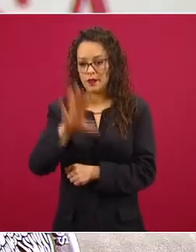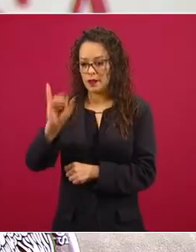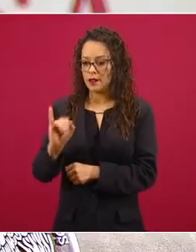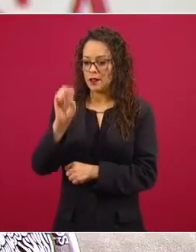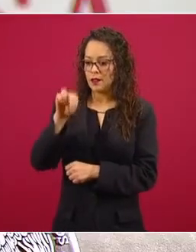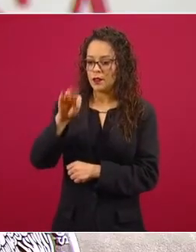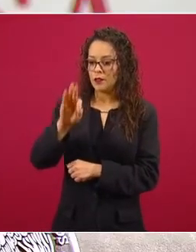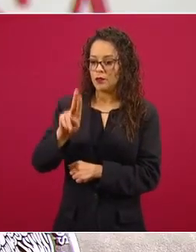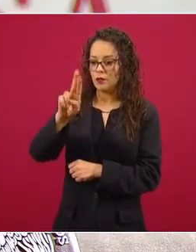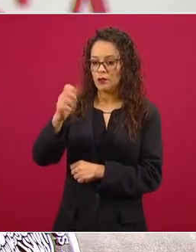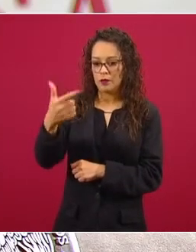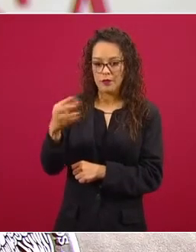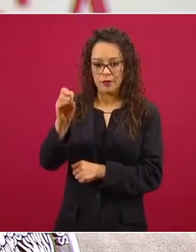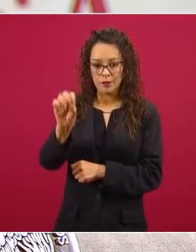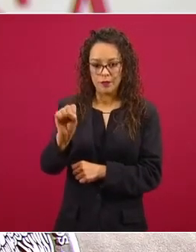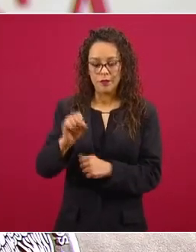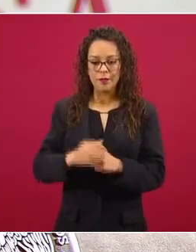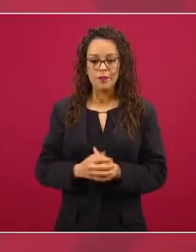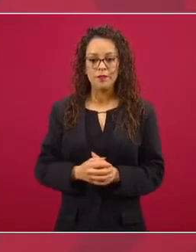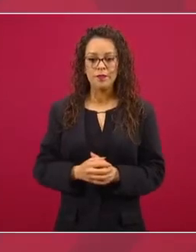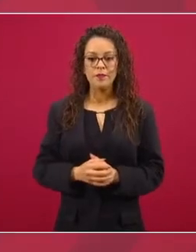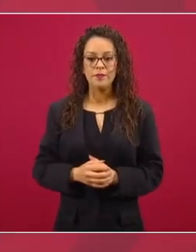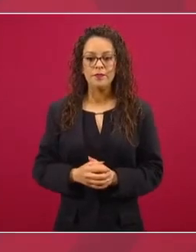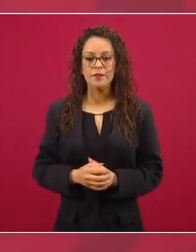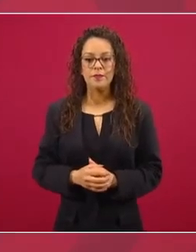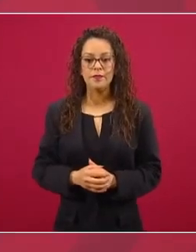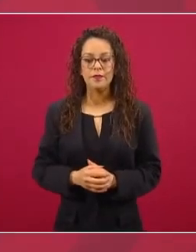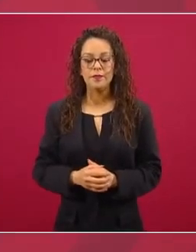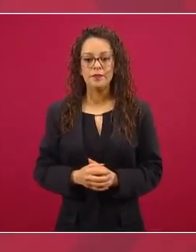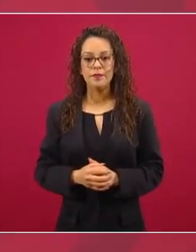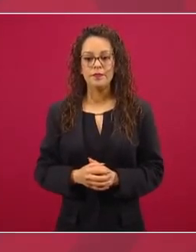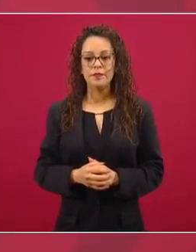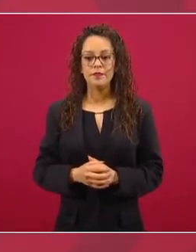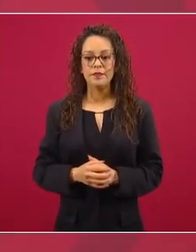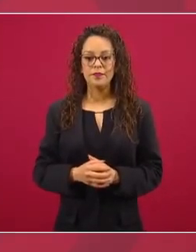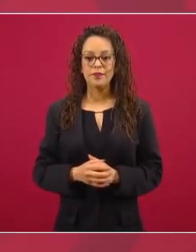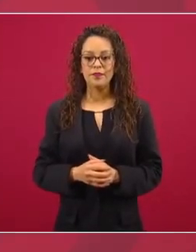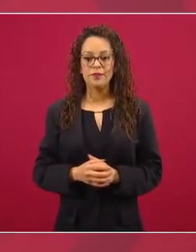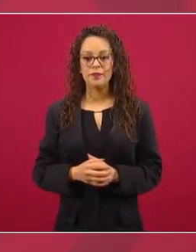y pues tomo nota.